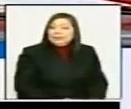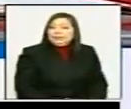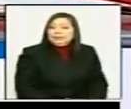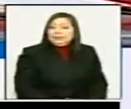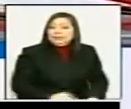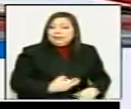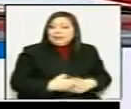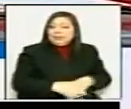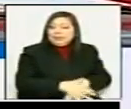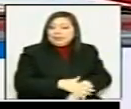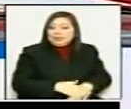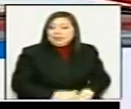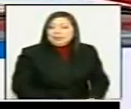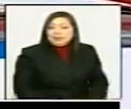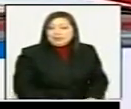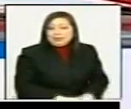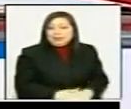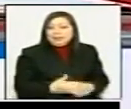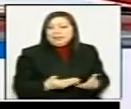el proceso de licitación.